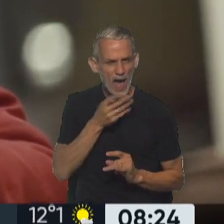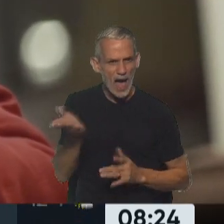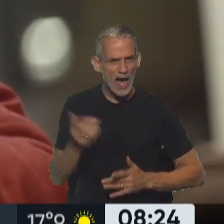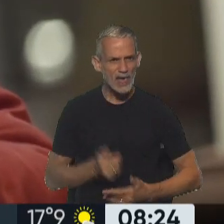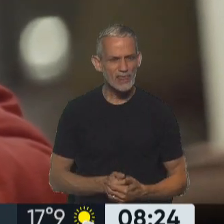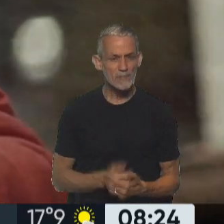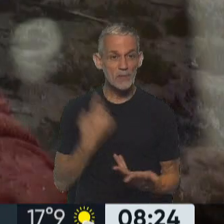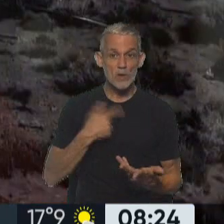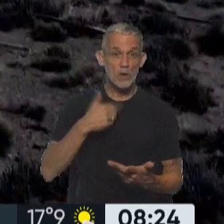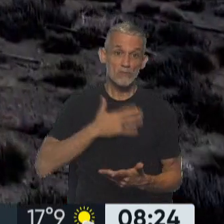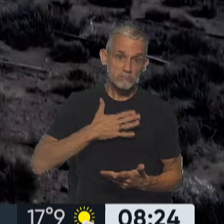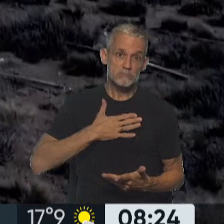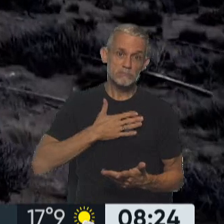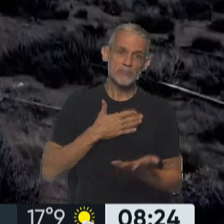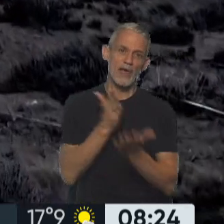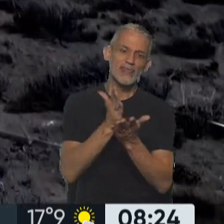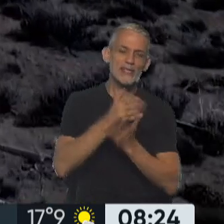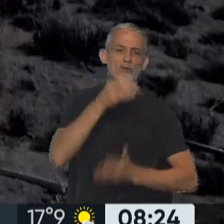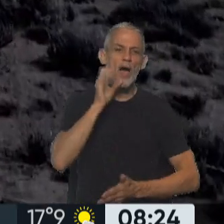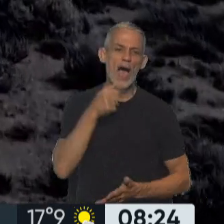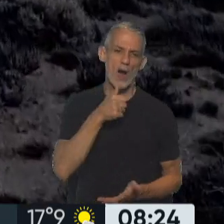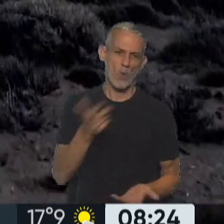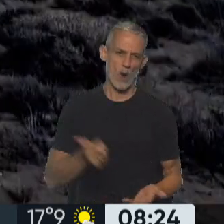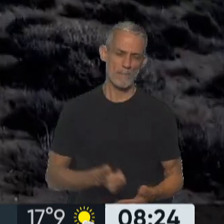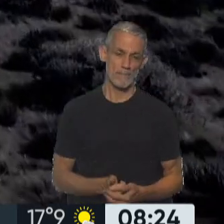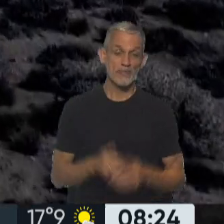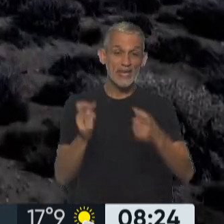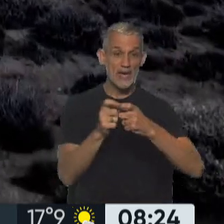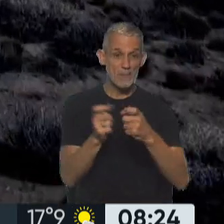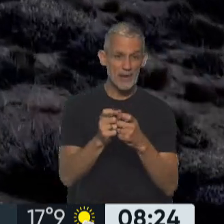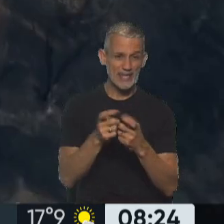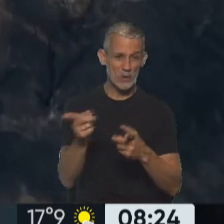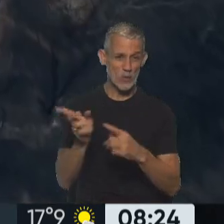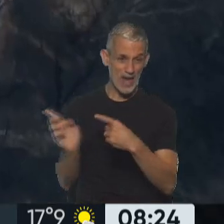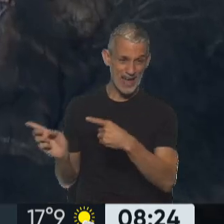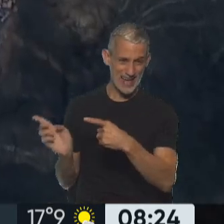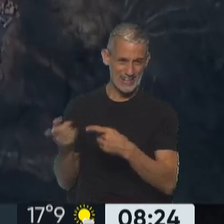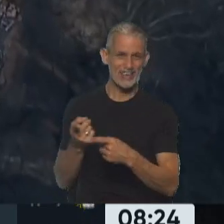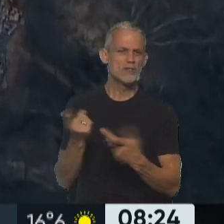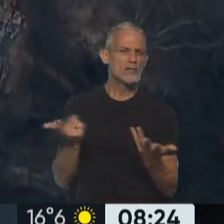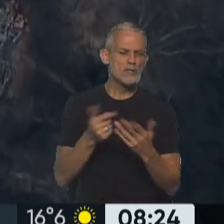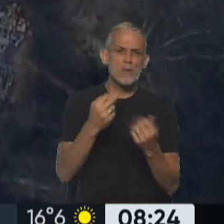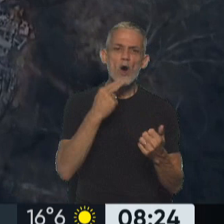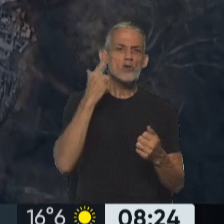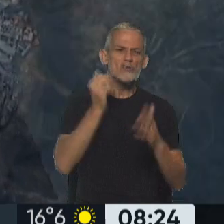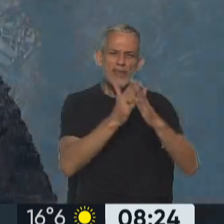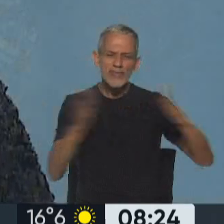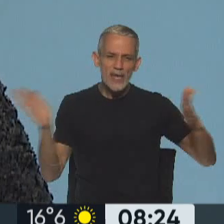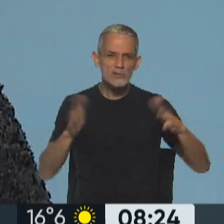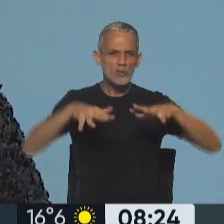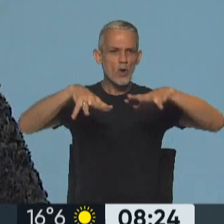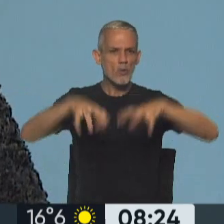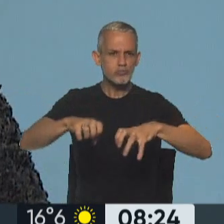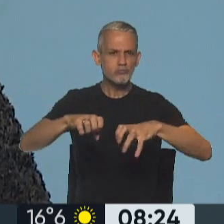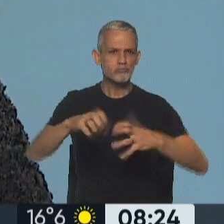los humanos tenemos derecho a tomar agua la película de La rebelión de las Flores registra los 11 días de ocupación pacífica